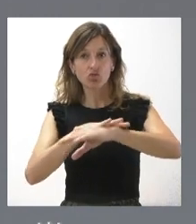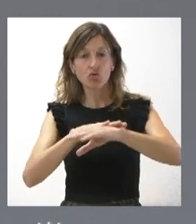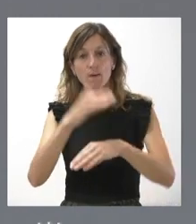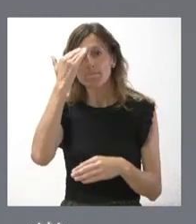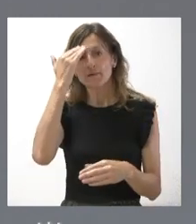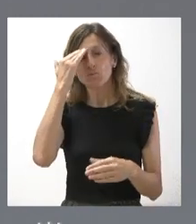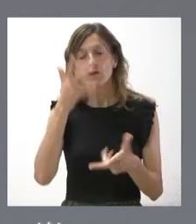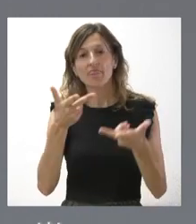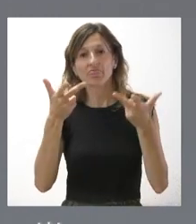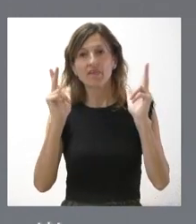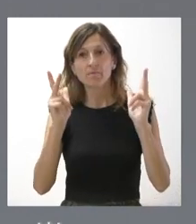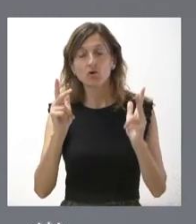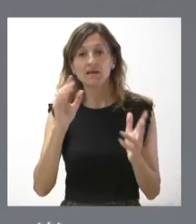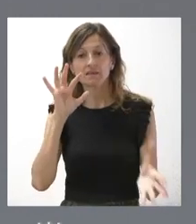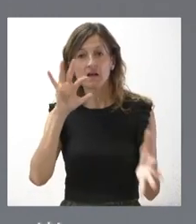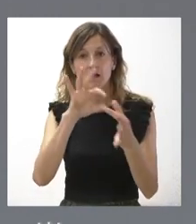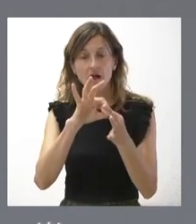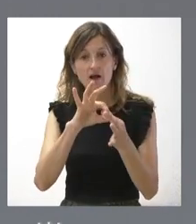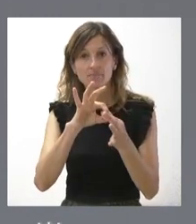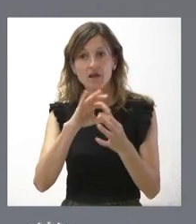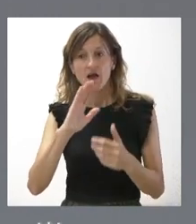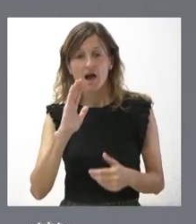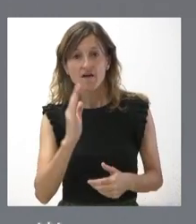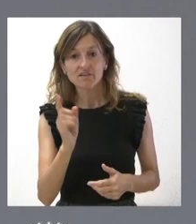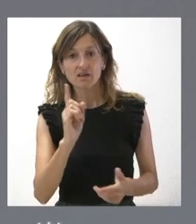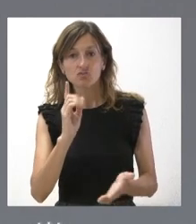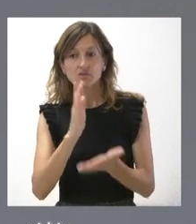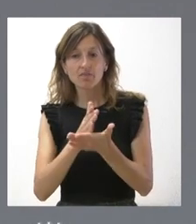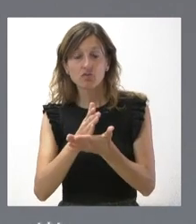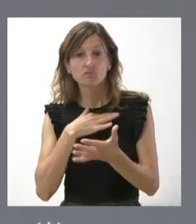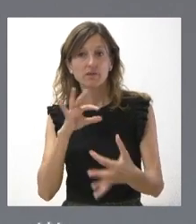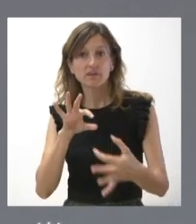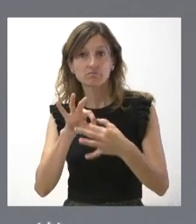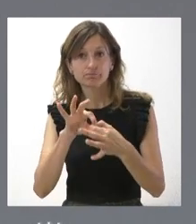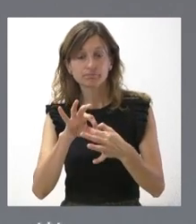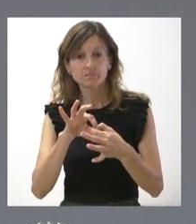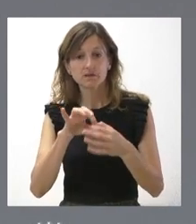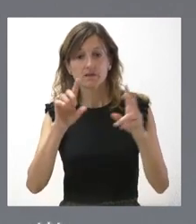Memoria Democrática. En este sentido, y sin perjuicio de las acciones que pudieran corresponder,